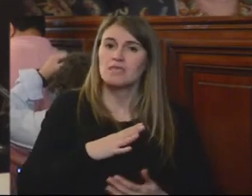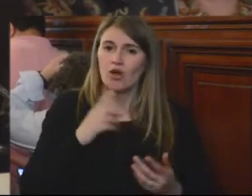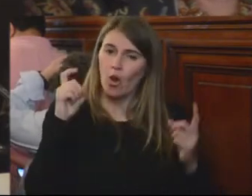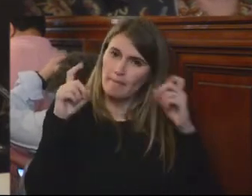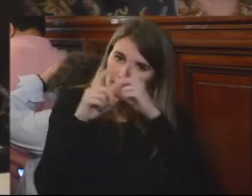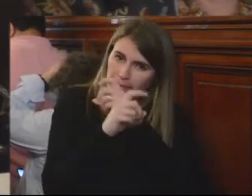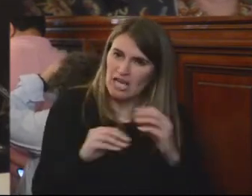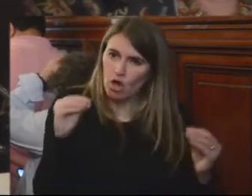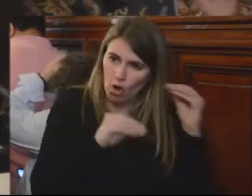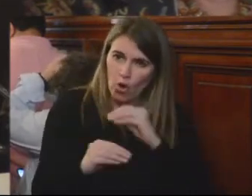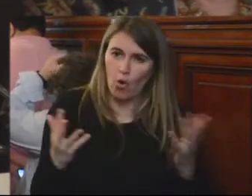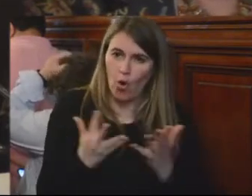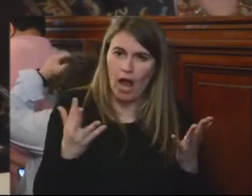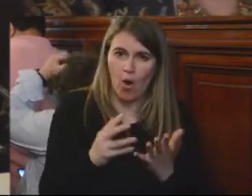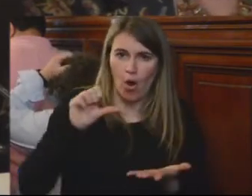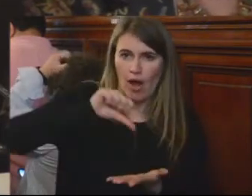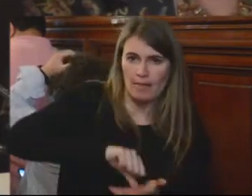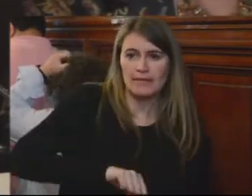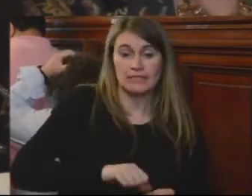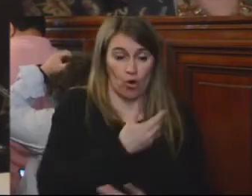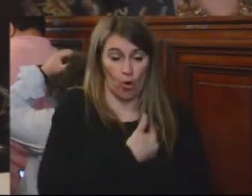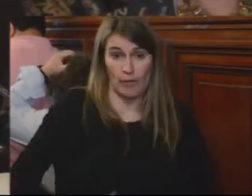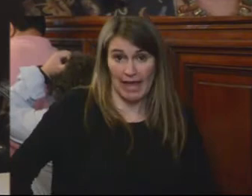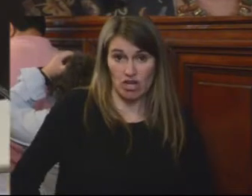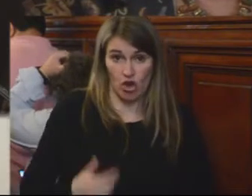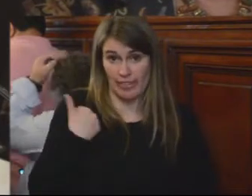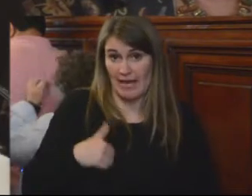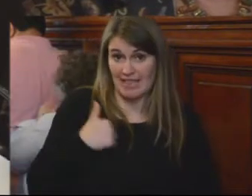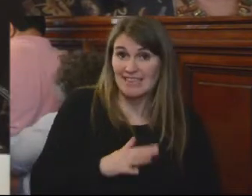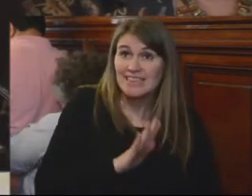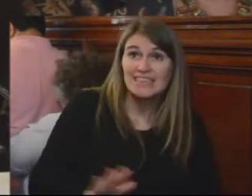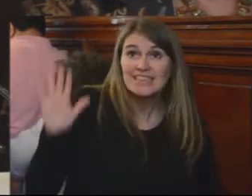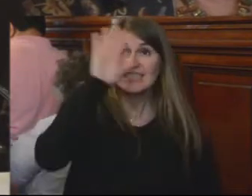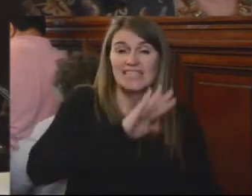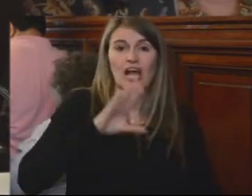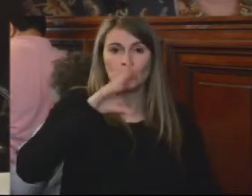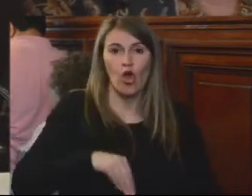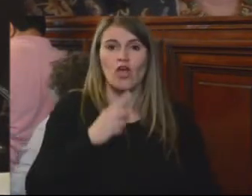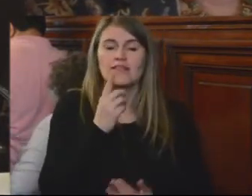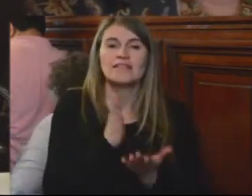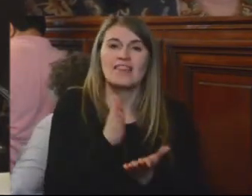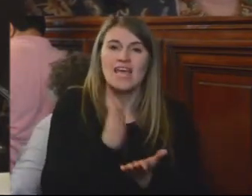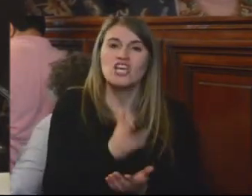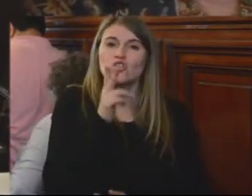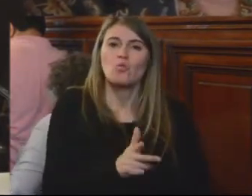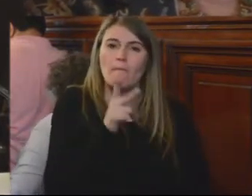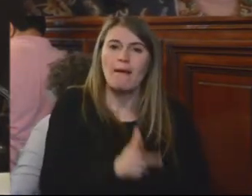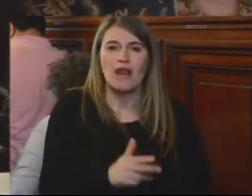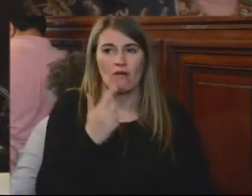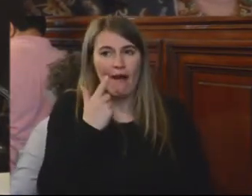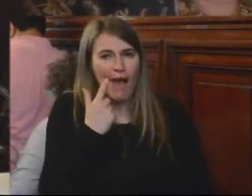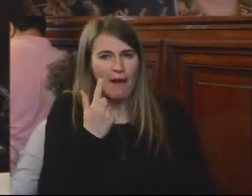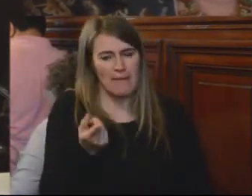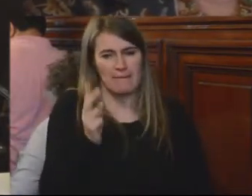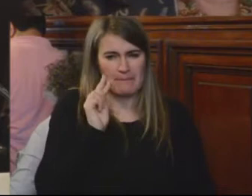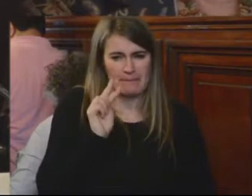país el gobierno nacional pretendió utilizar este indudable logro de las víctimas y del movimiento de derechos humanos como un elemento para cuestionar